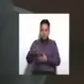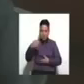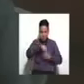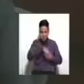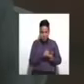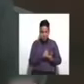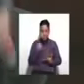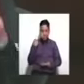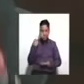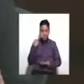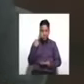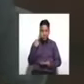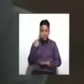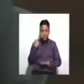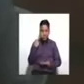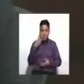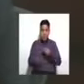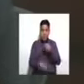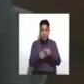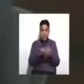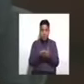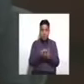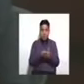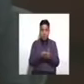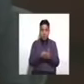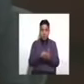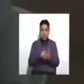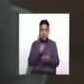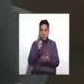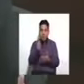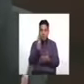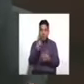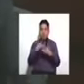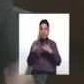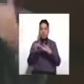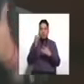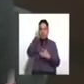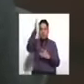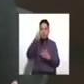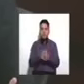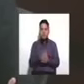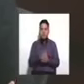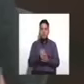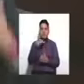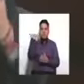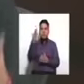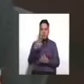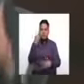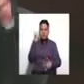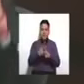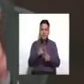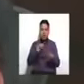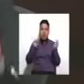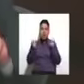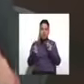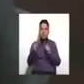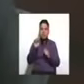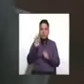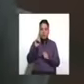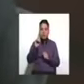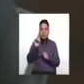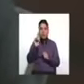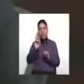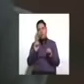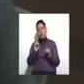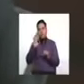puestos a disposición, y además pasar las vigencias futuras en dólares para que la nación asuma mayor riesgo cambiario del 30